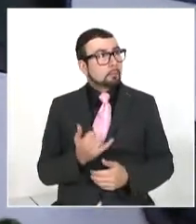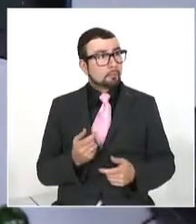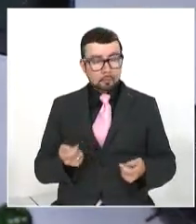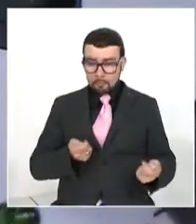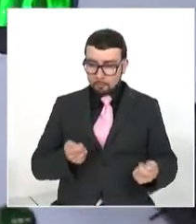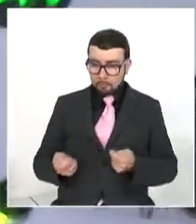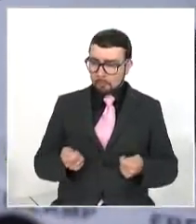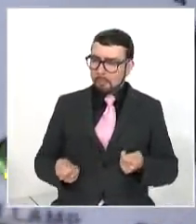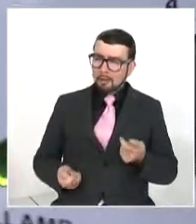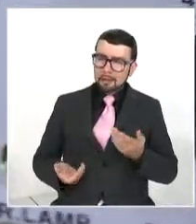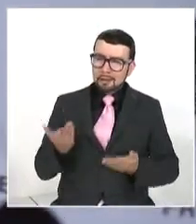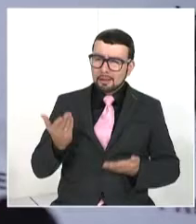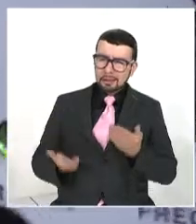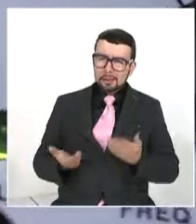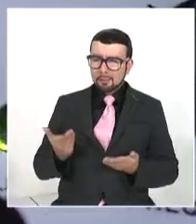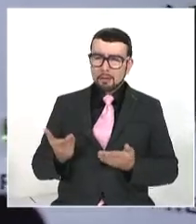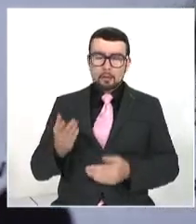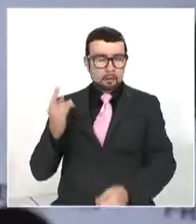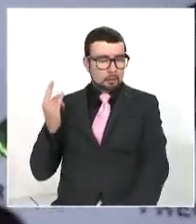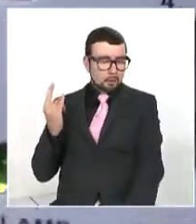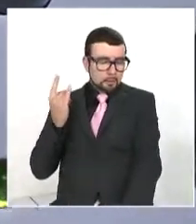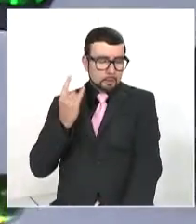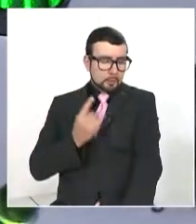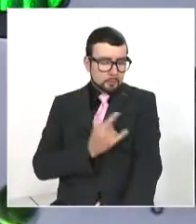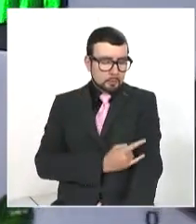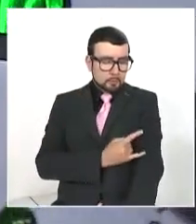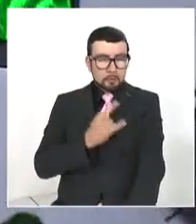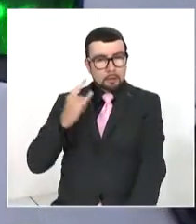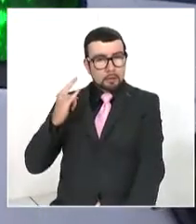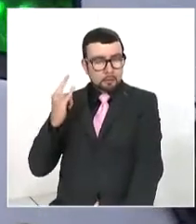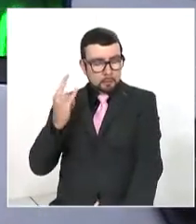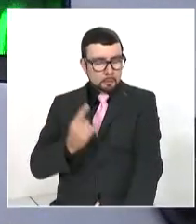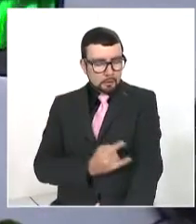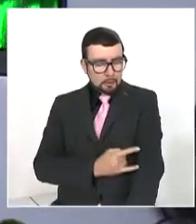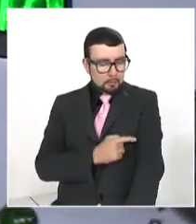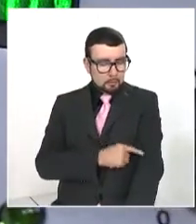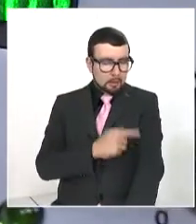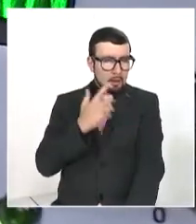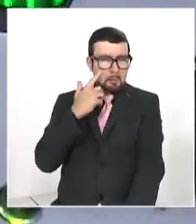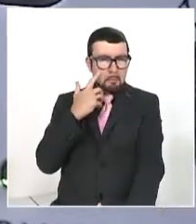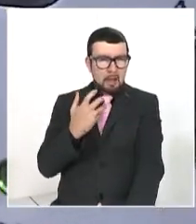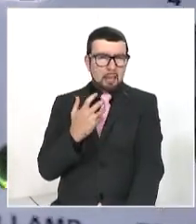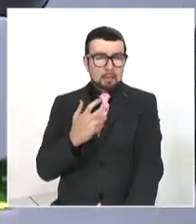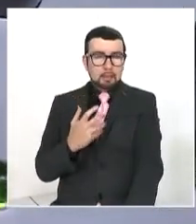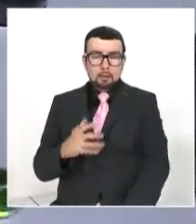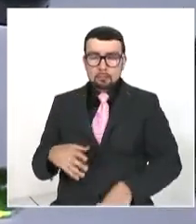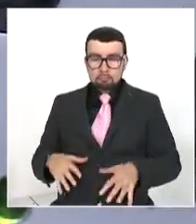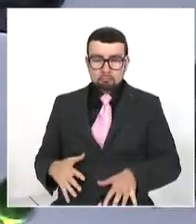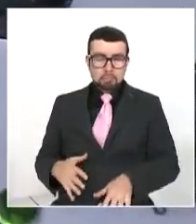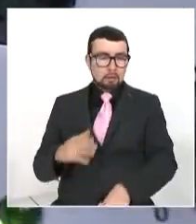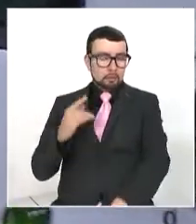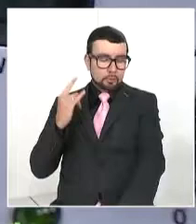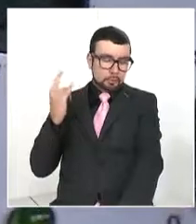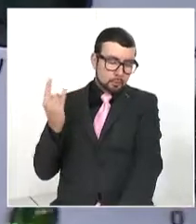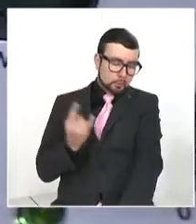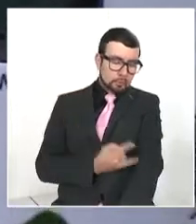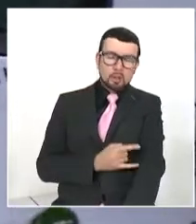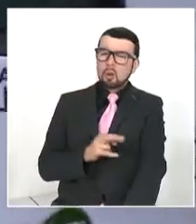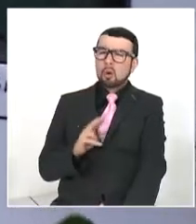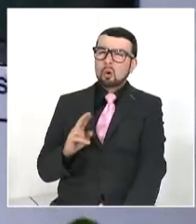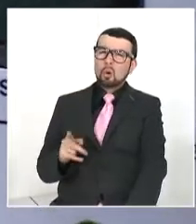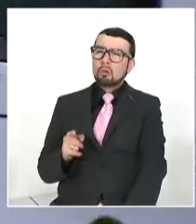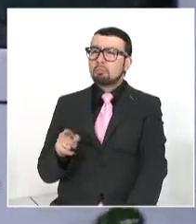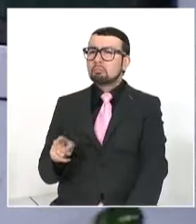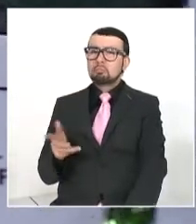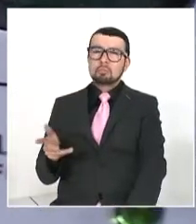tipo de onda, en este caso digamos esta onda es más para estimulación neuromotora, estas ondas son más